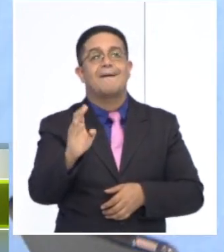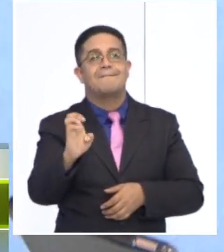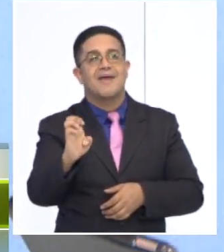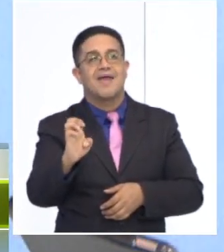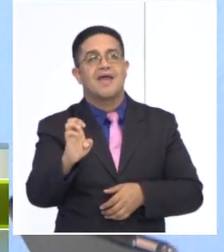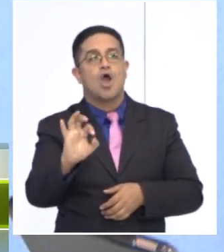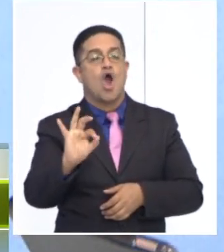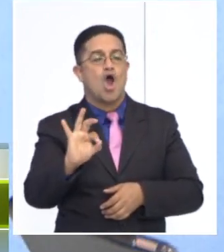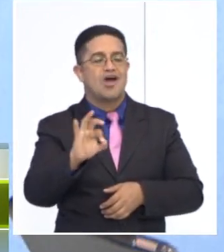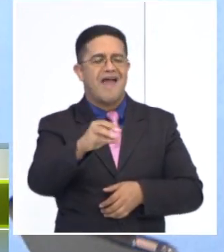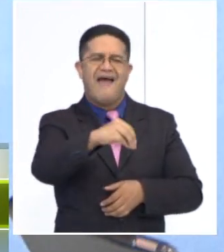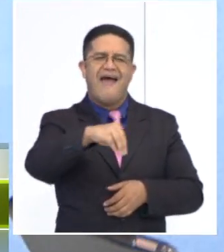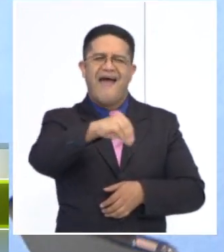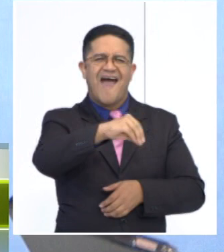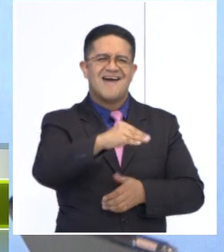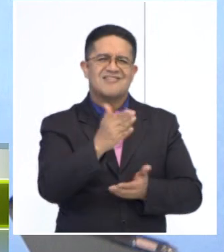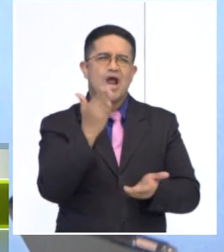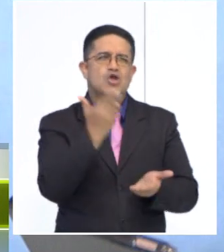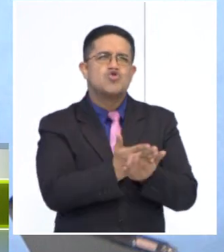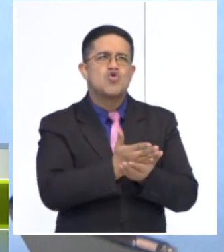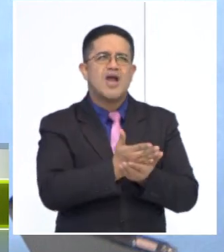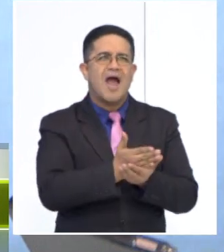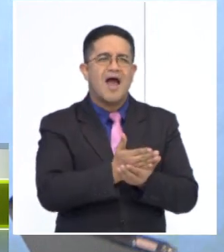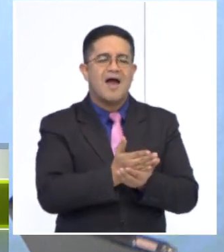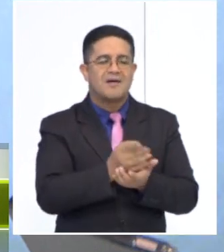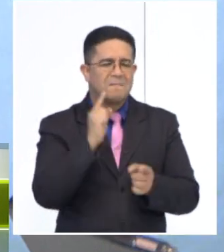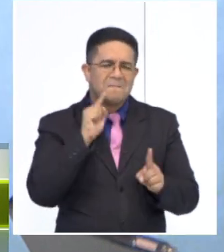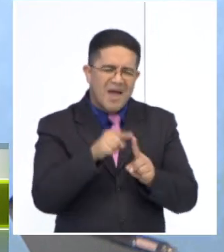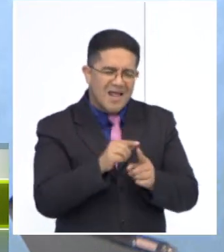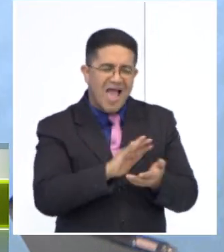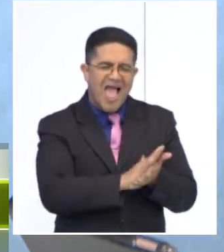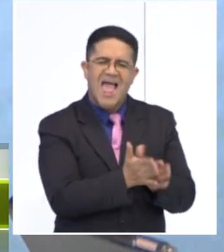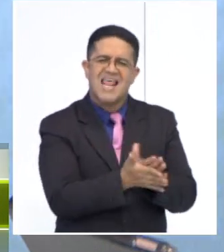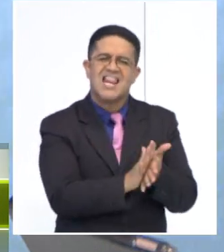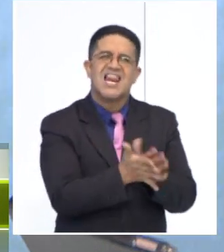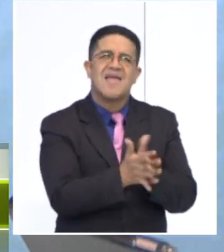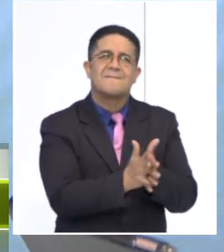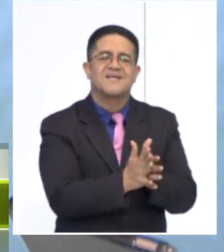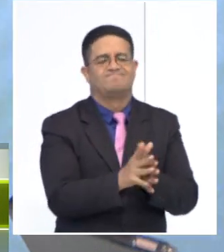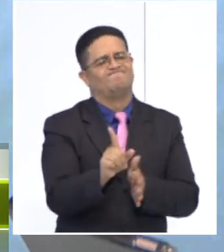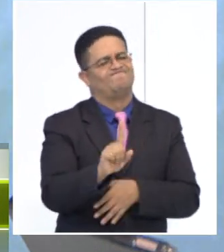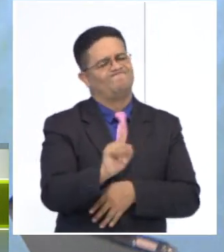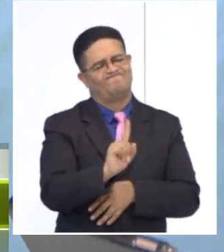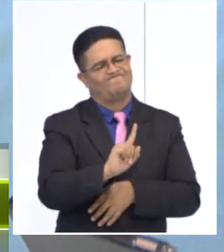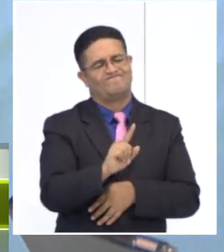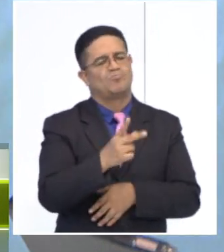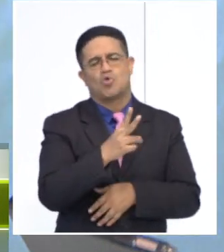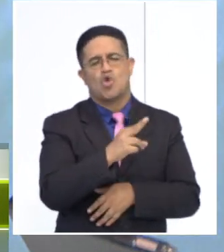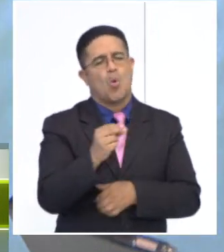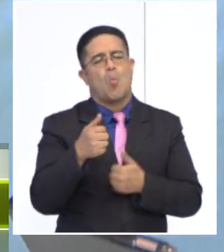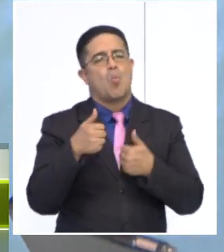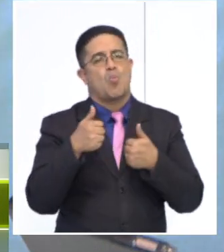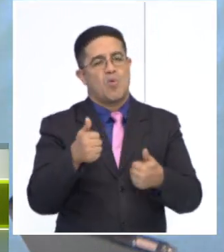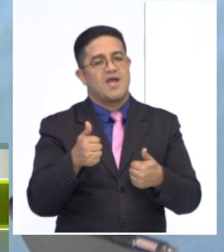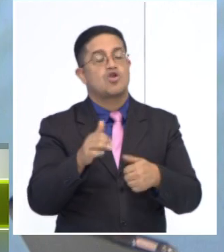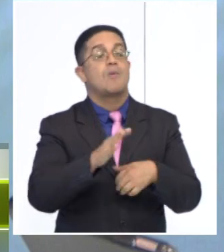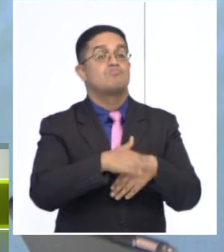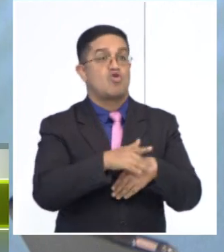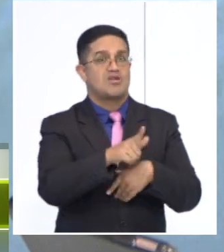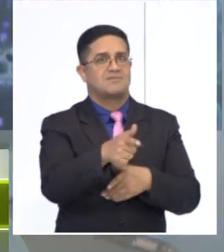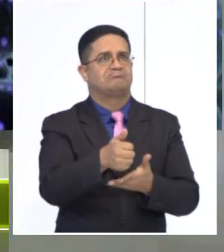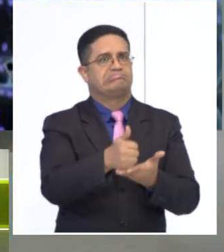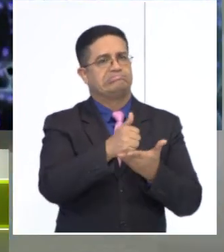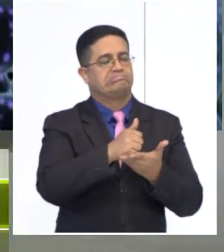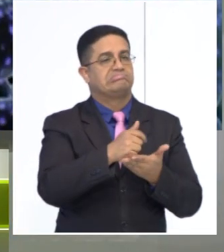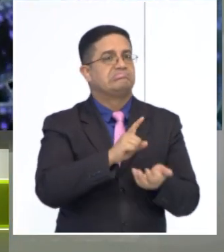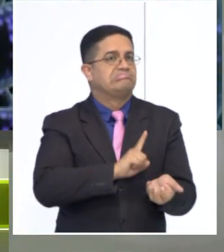harina de yuca que utilizan para hacer arepas. Eso pues no debería consumirse porque tiene un alto índice